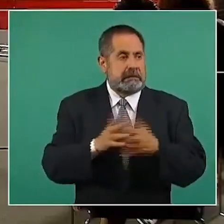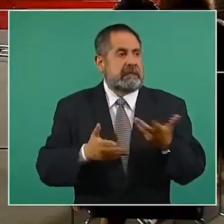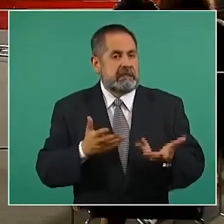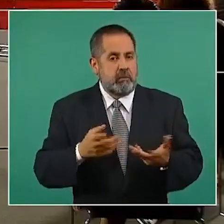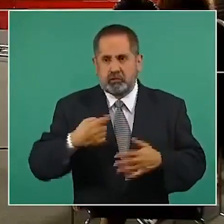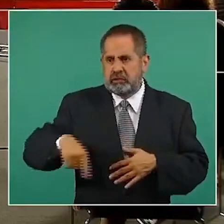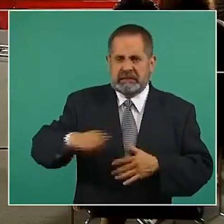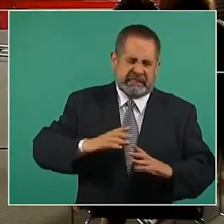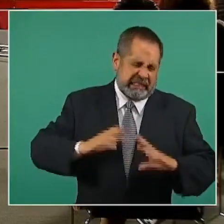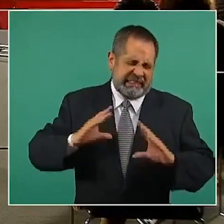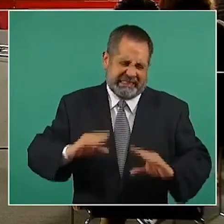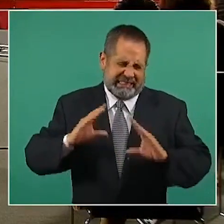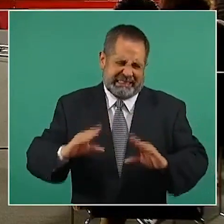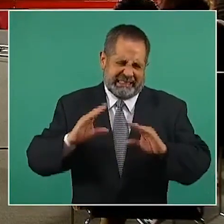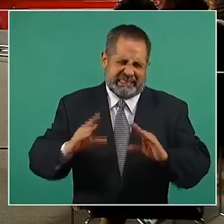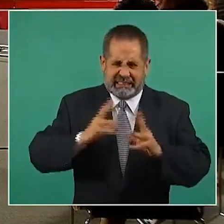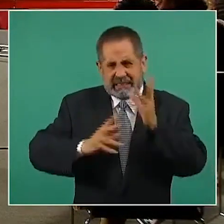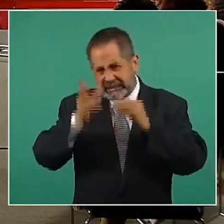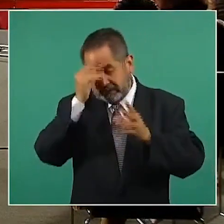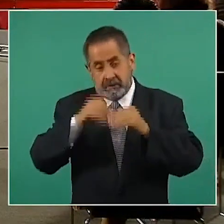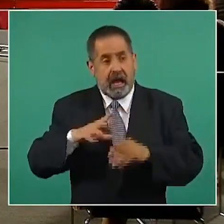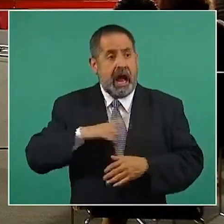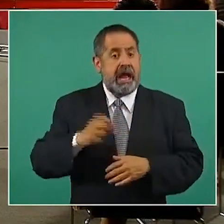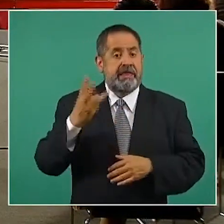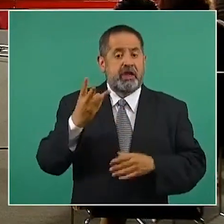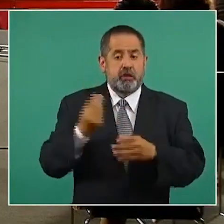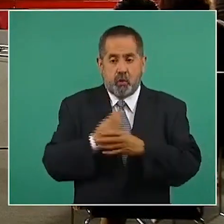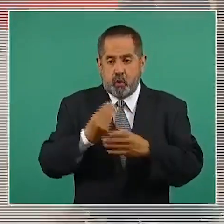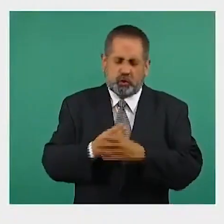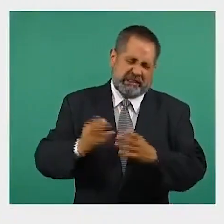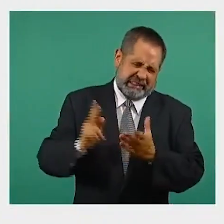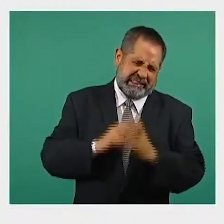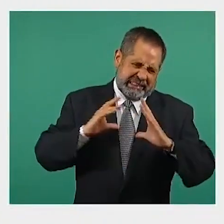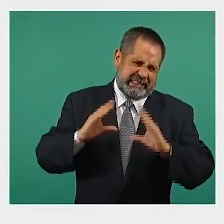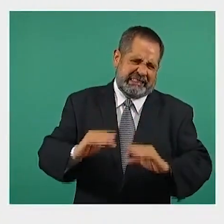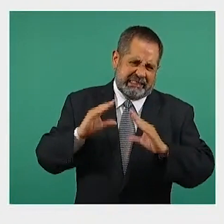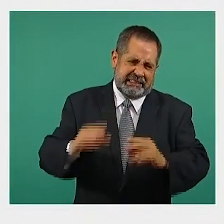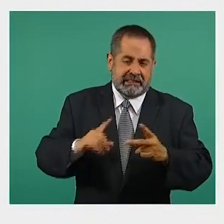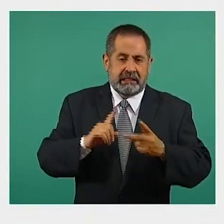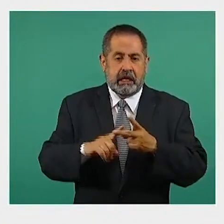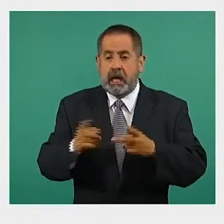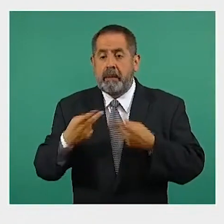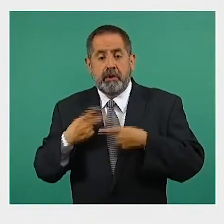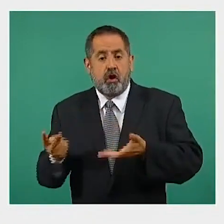de salud. Siguiente, hubo 3 cursos preparativos a capacitadores, cursos